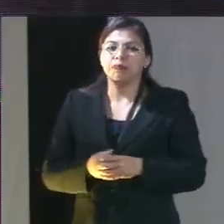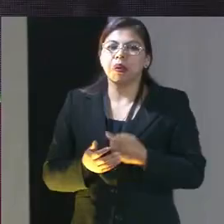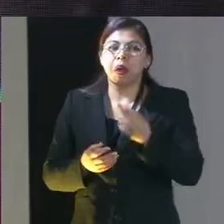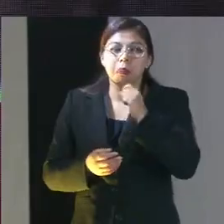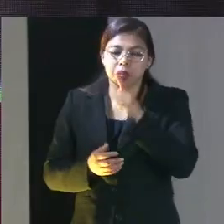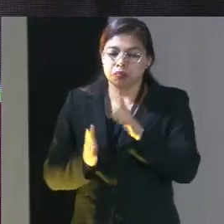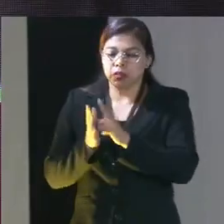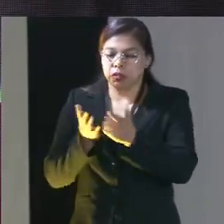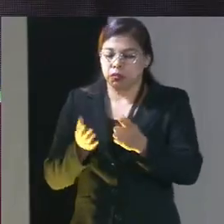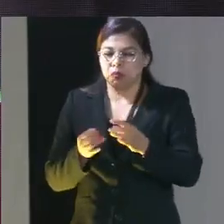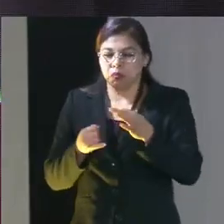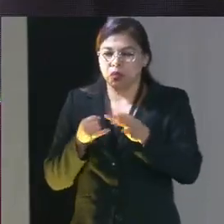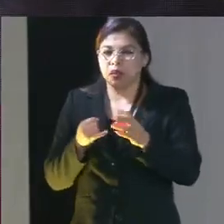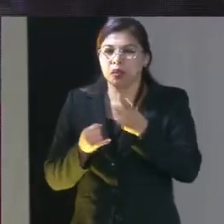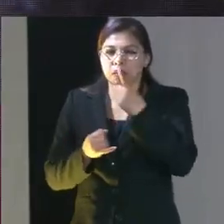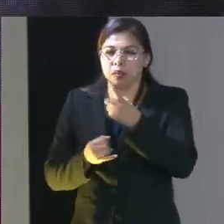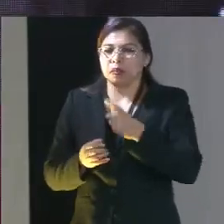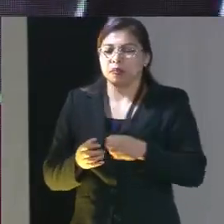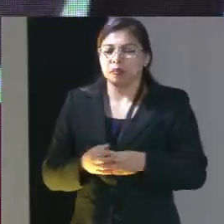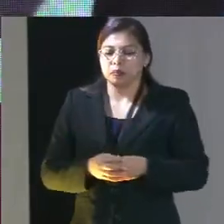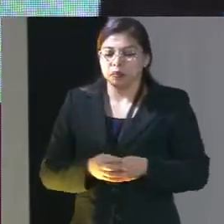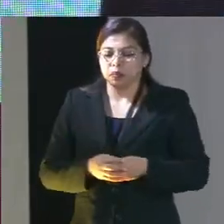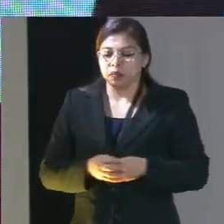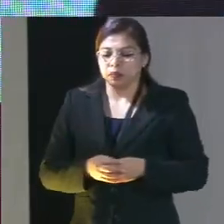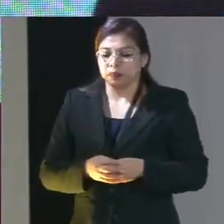En una parte del libro, al final, muestro cómo